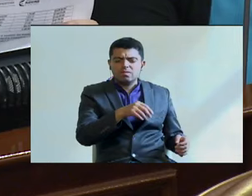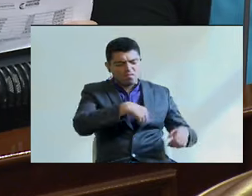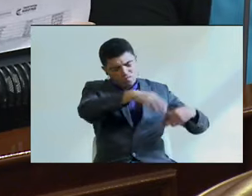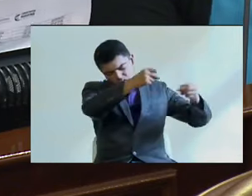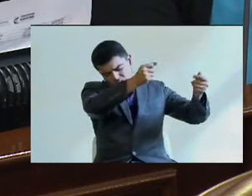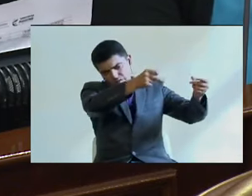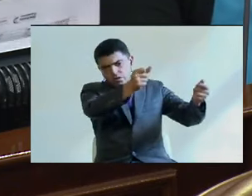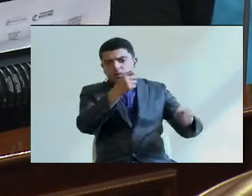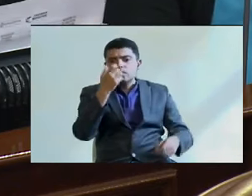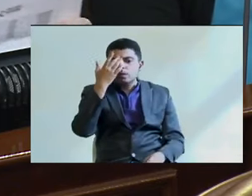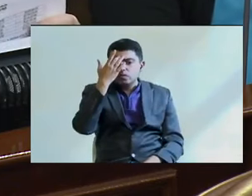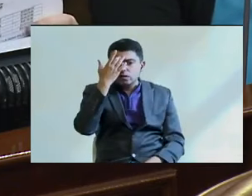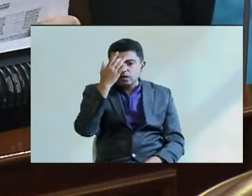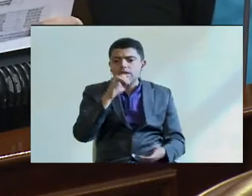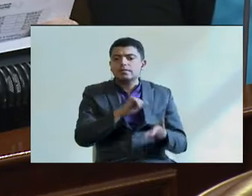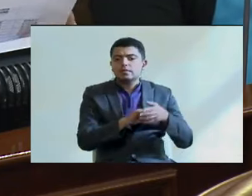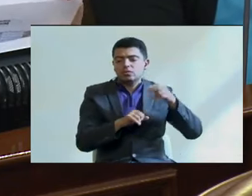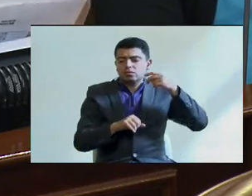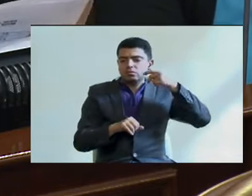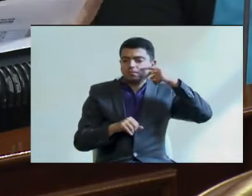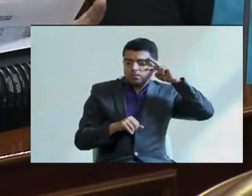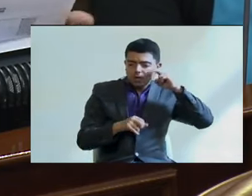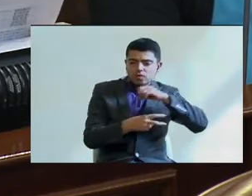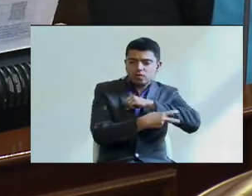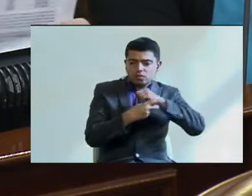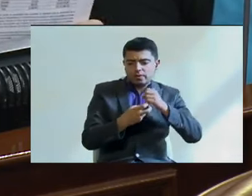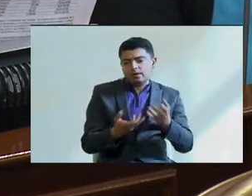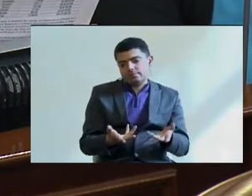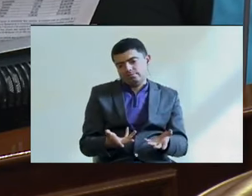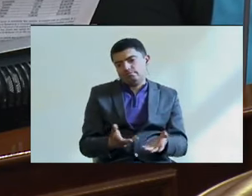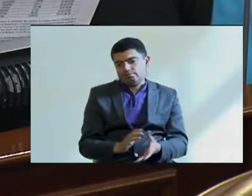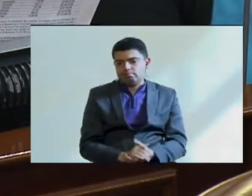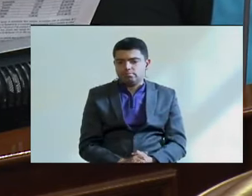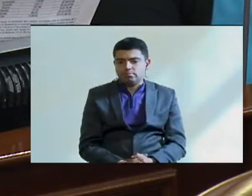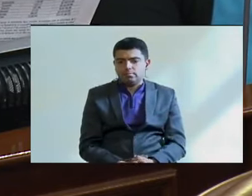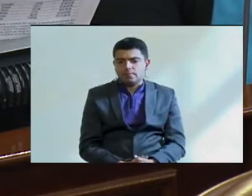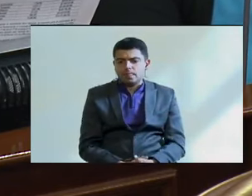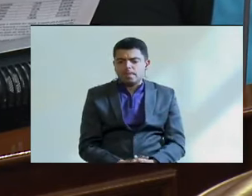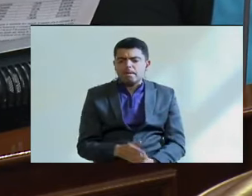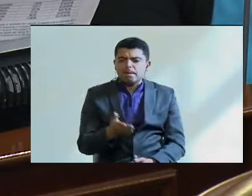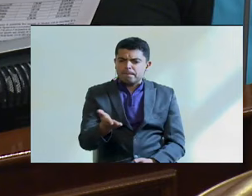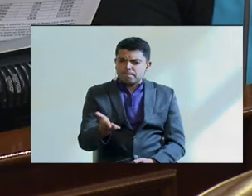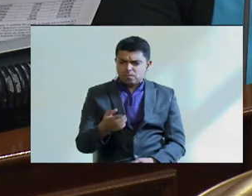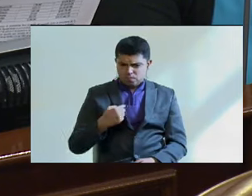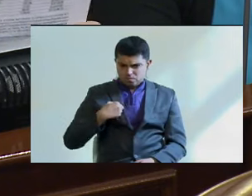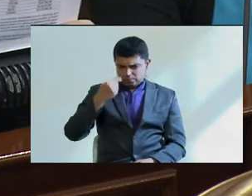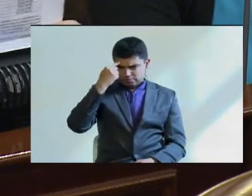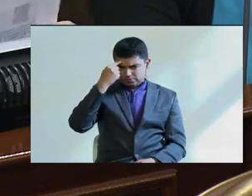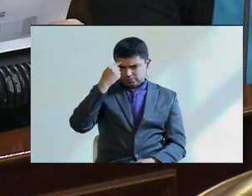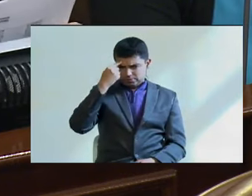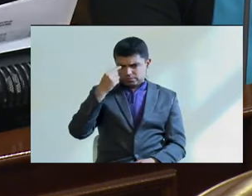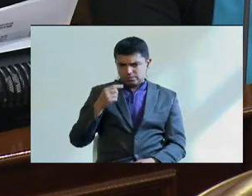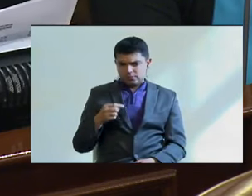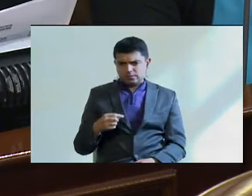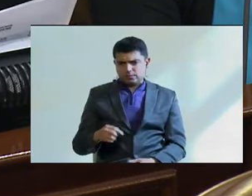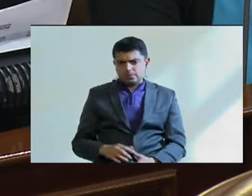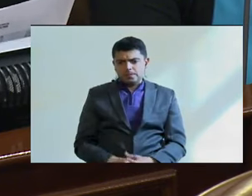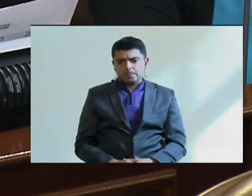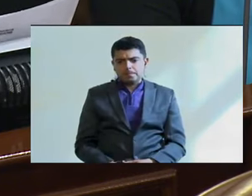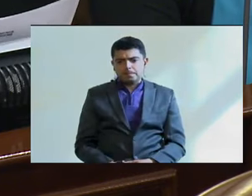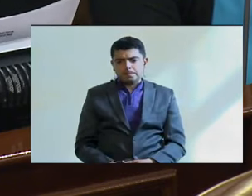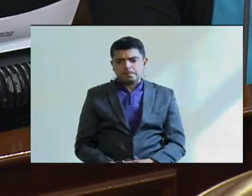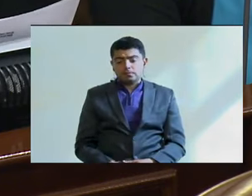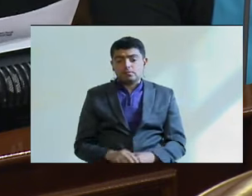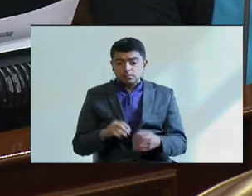corrupción a mí no me parece bien que no que se deje expresamente